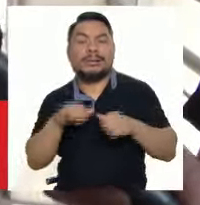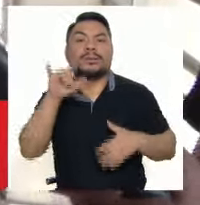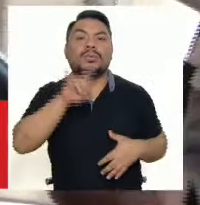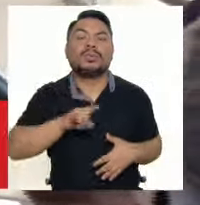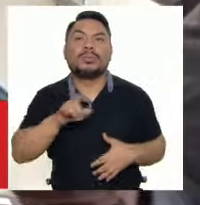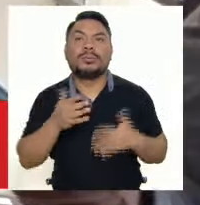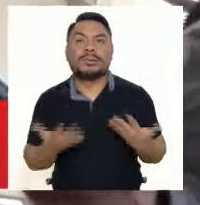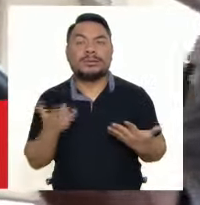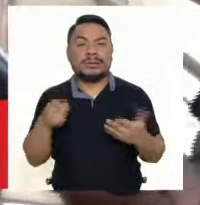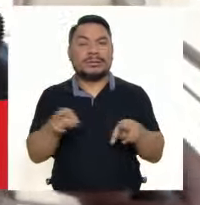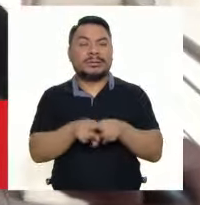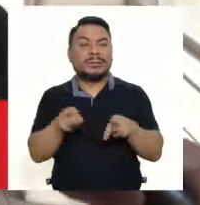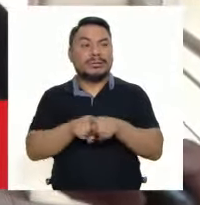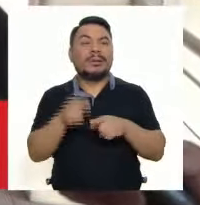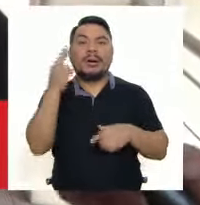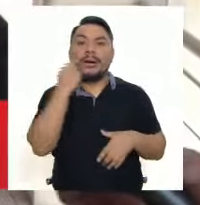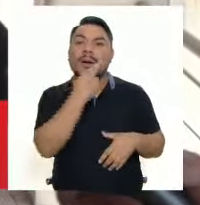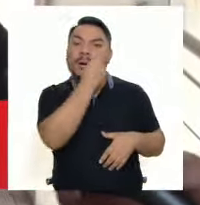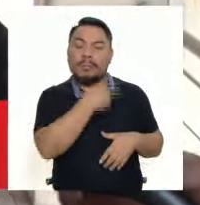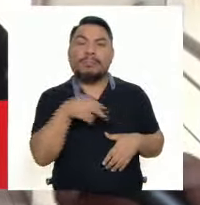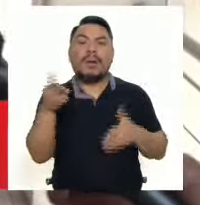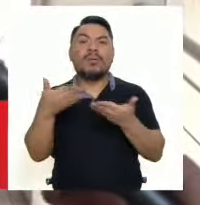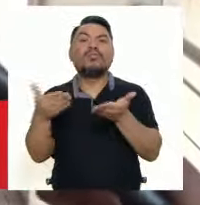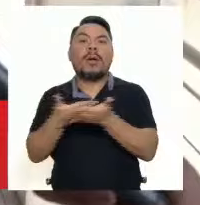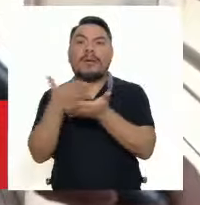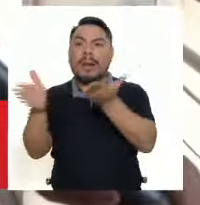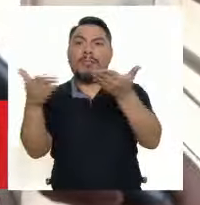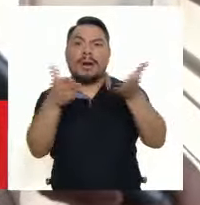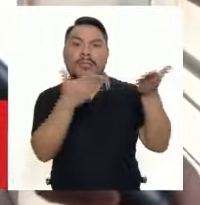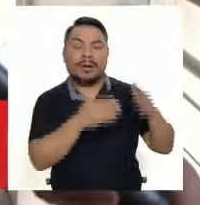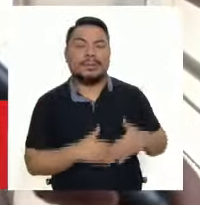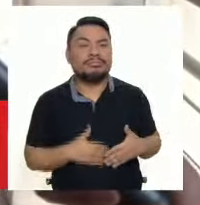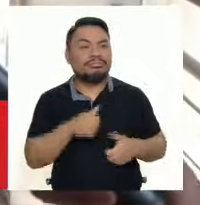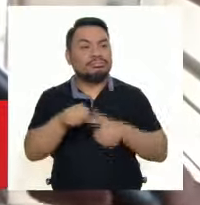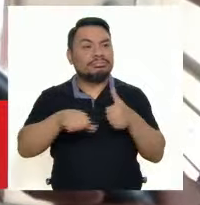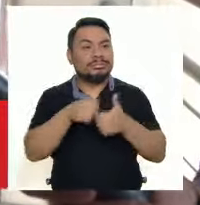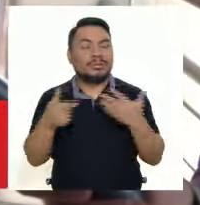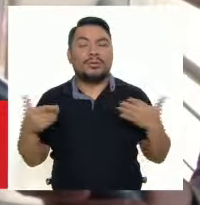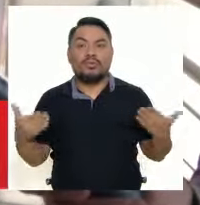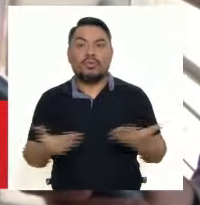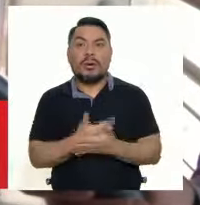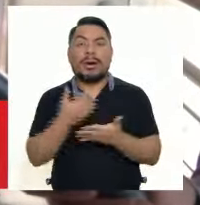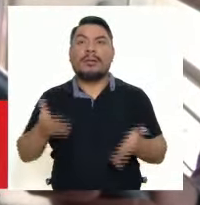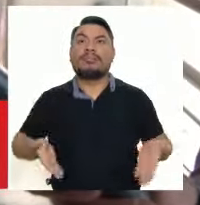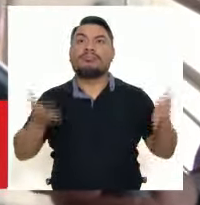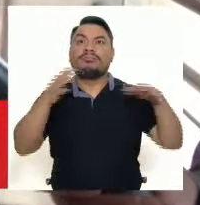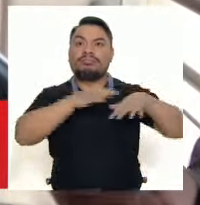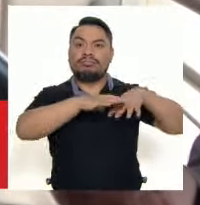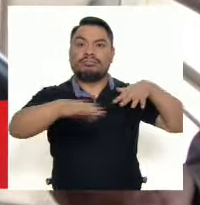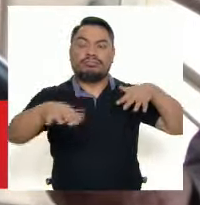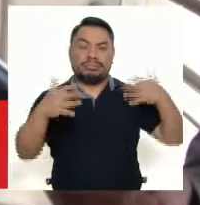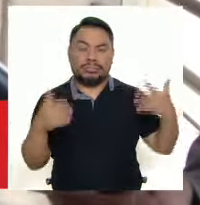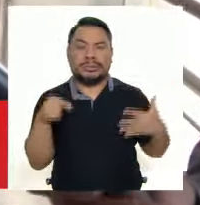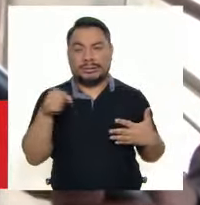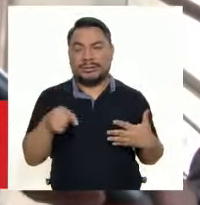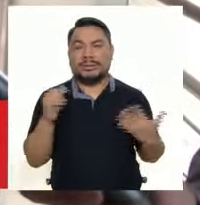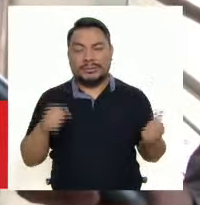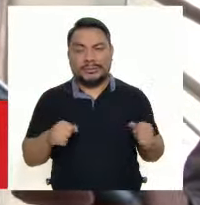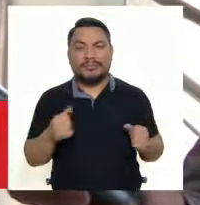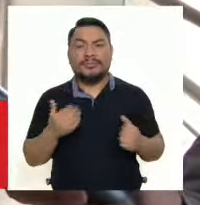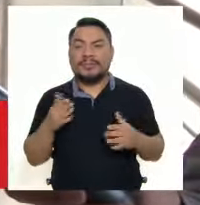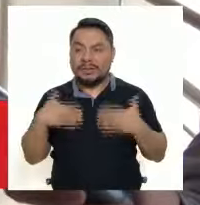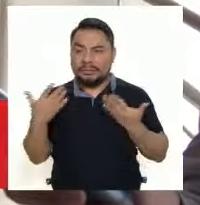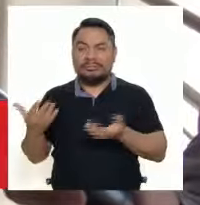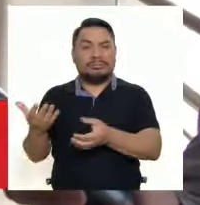usos de concesión, restaurantes, esparcimientos, y que tiene ahora este moderno edificio central que no va a ser sino el que va